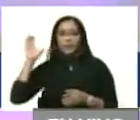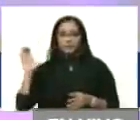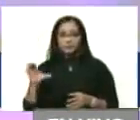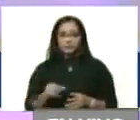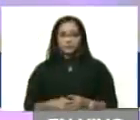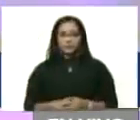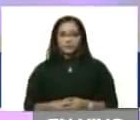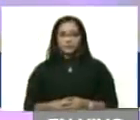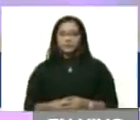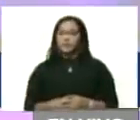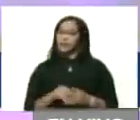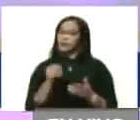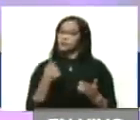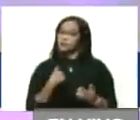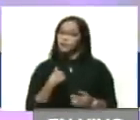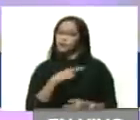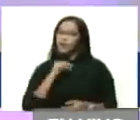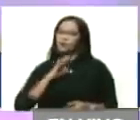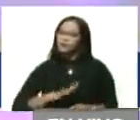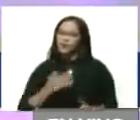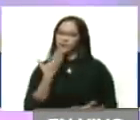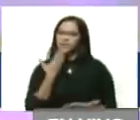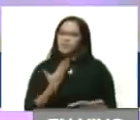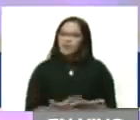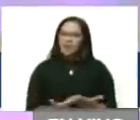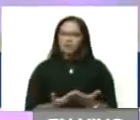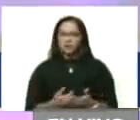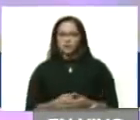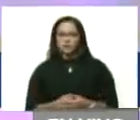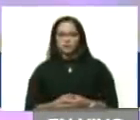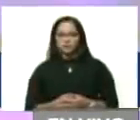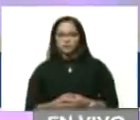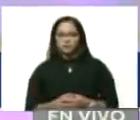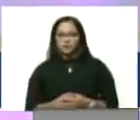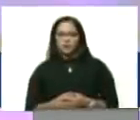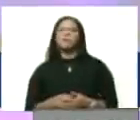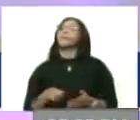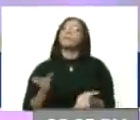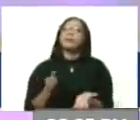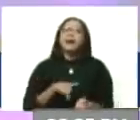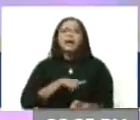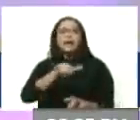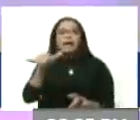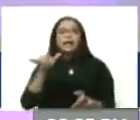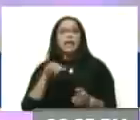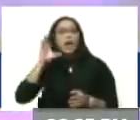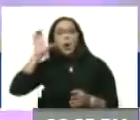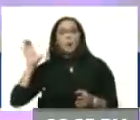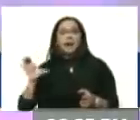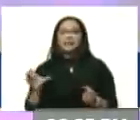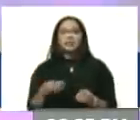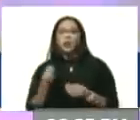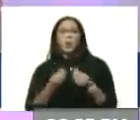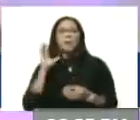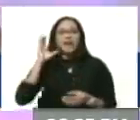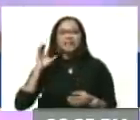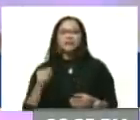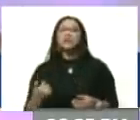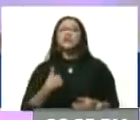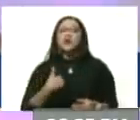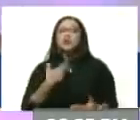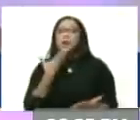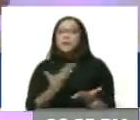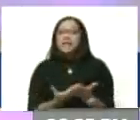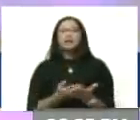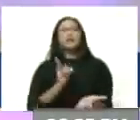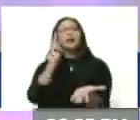Bajos. Yo no estoy pidiendo para ir a los Países Bajos como país, yo estoy pidiendo